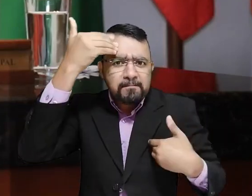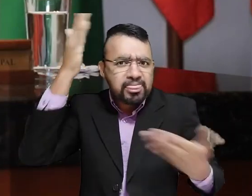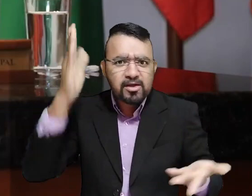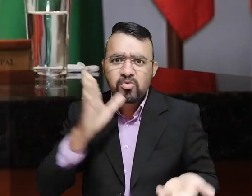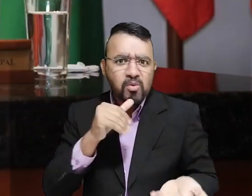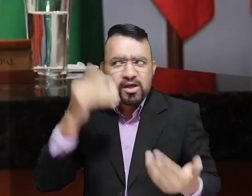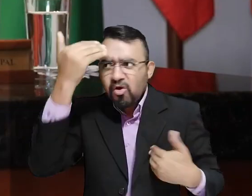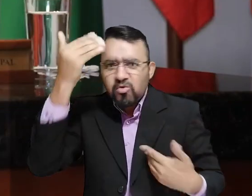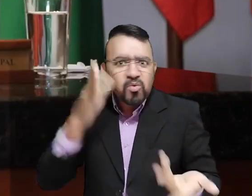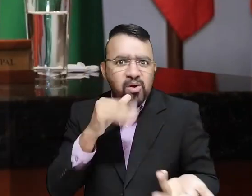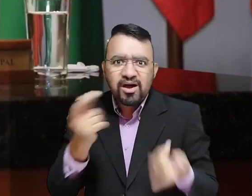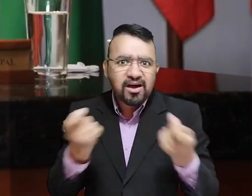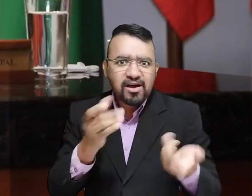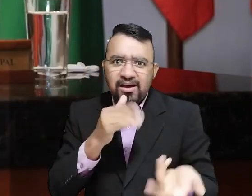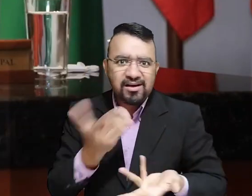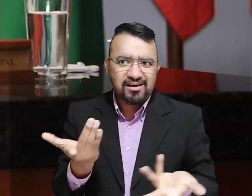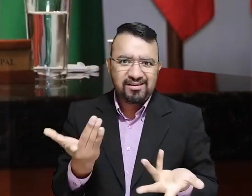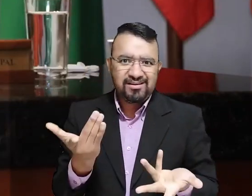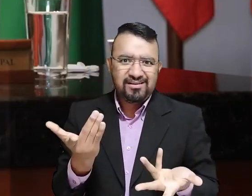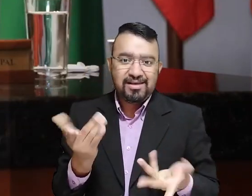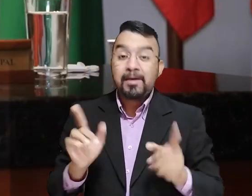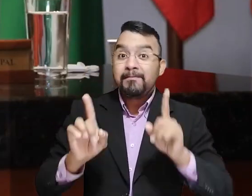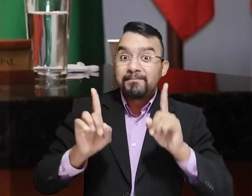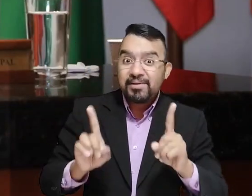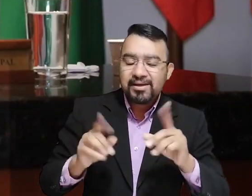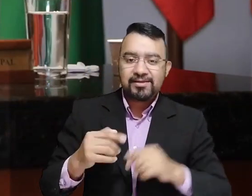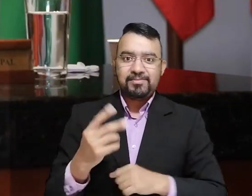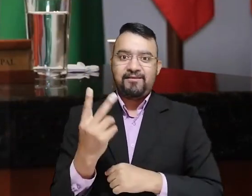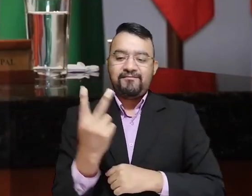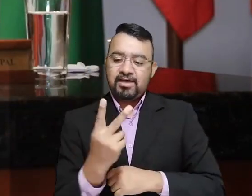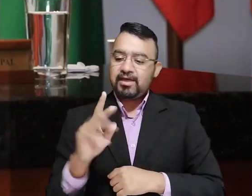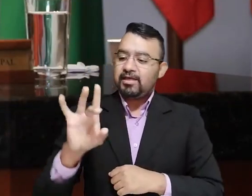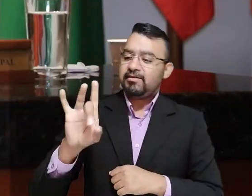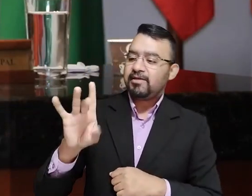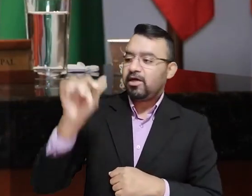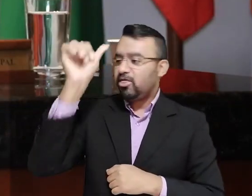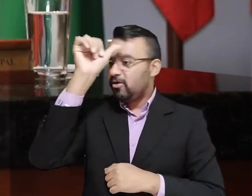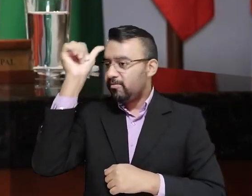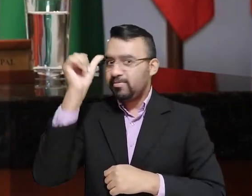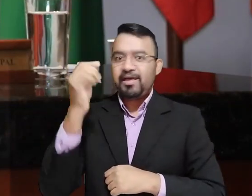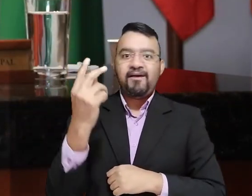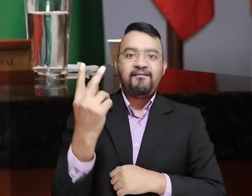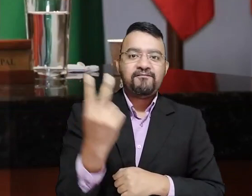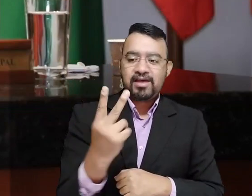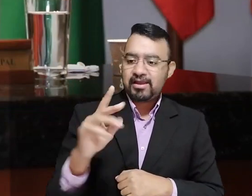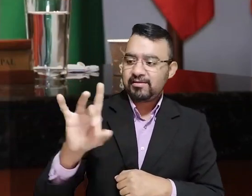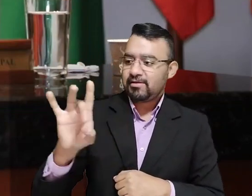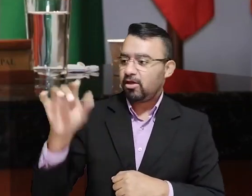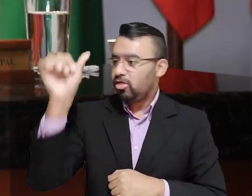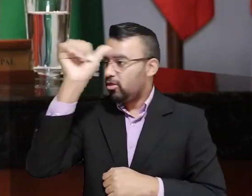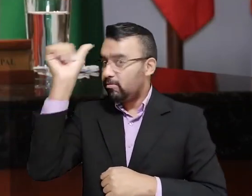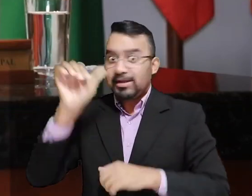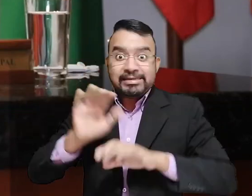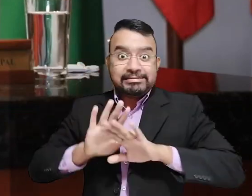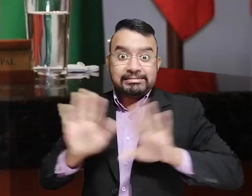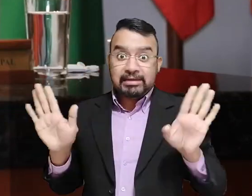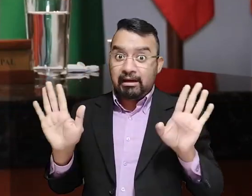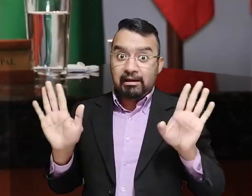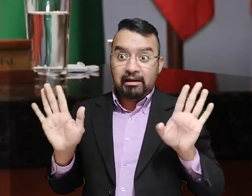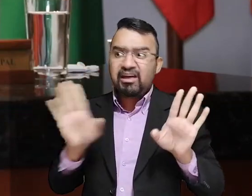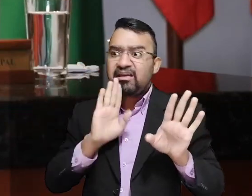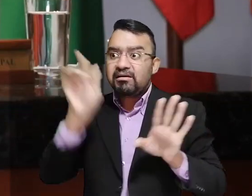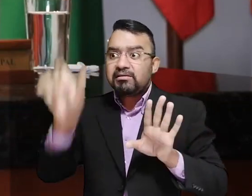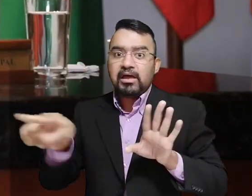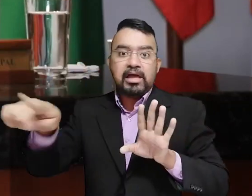que estamos pasando. Pero no podemos trasladarle durante más fines de semana la responsabilidad única